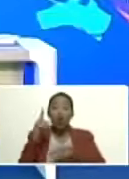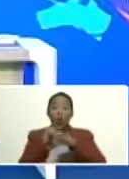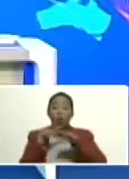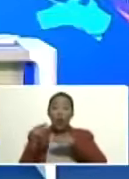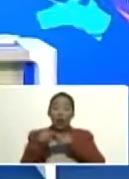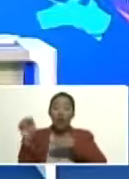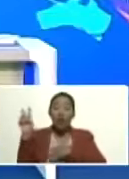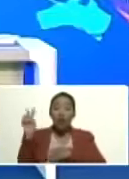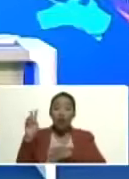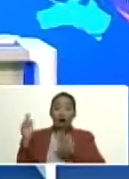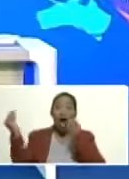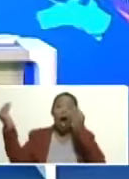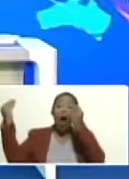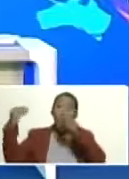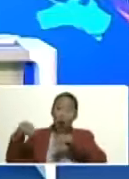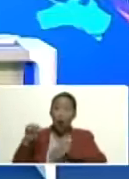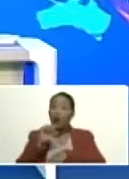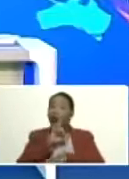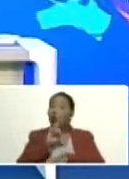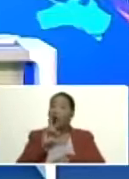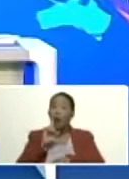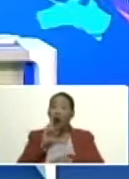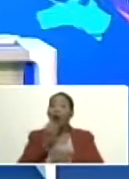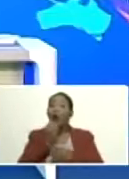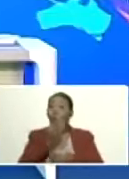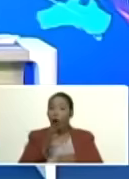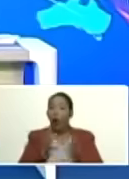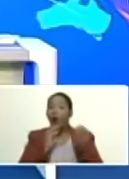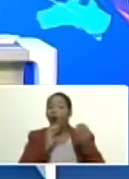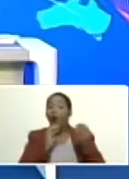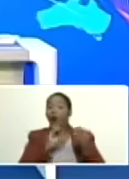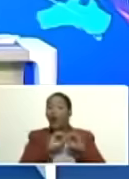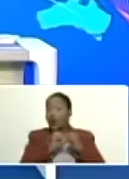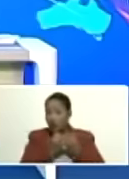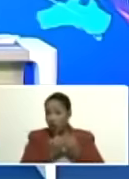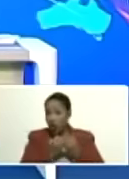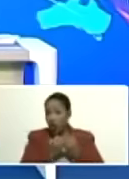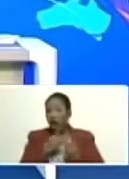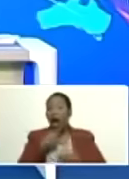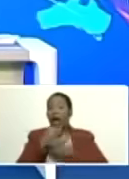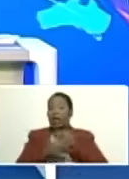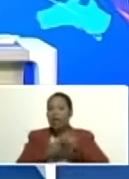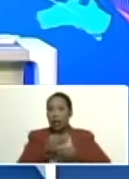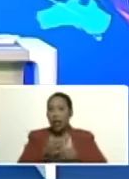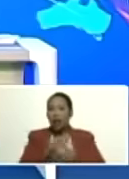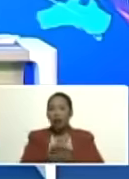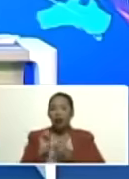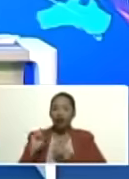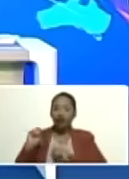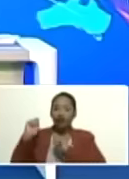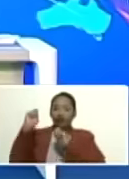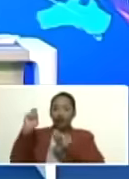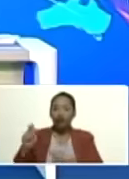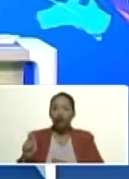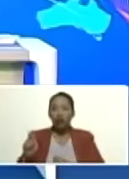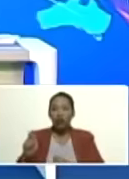Venezuela estaban de acuerdo en un nombre para buenos oficios, se designaba. Y así se llevó por